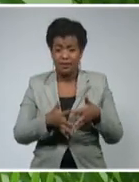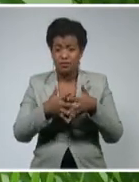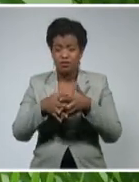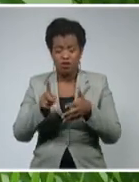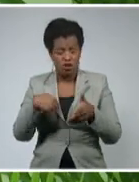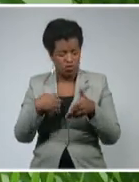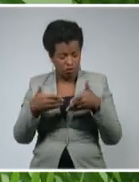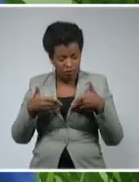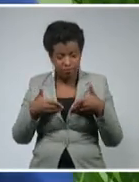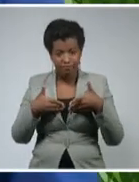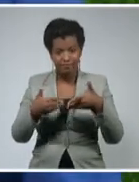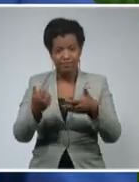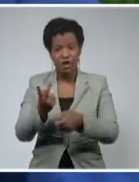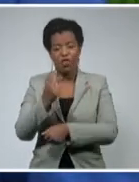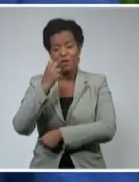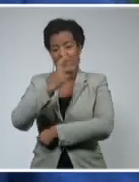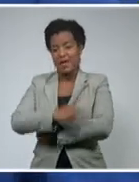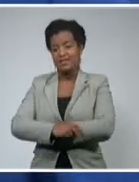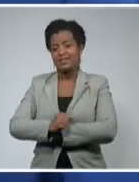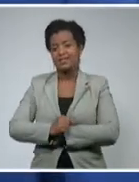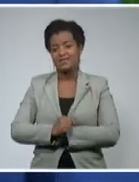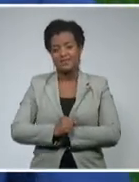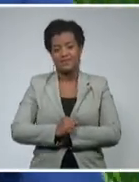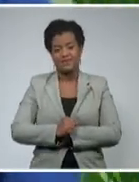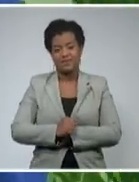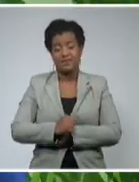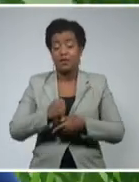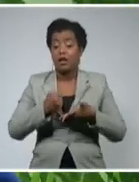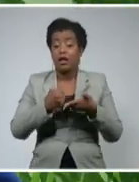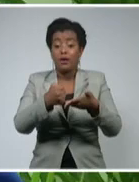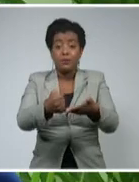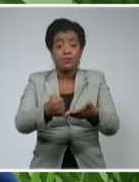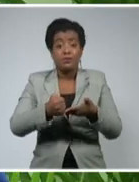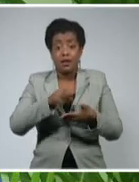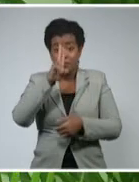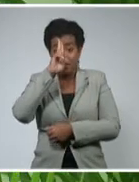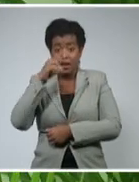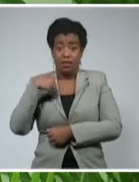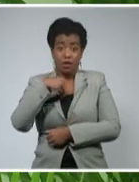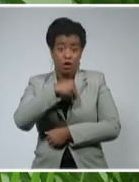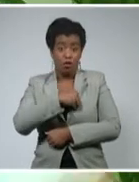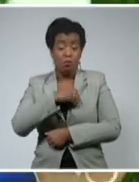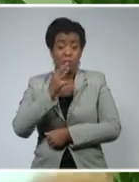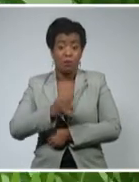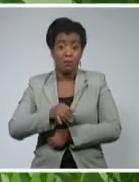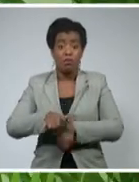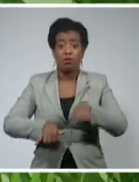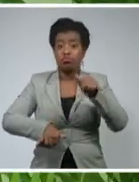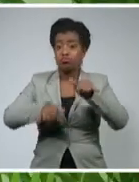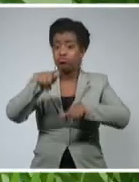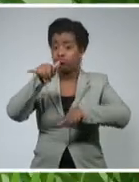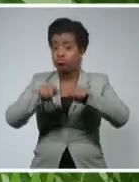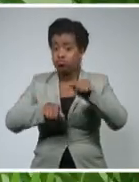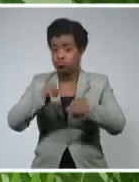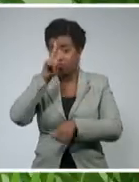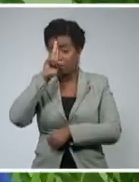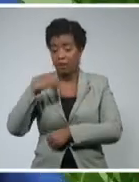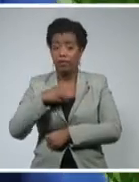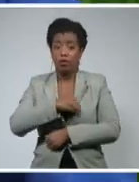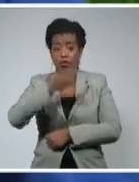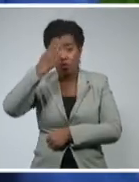entre nuestros países. Solamente en la cooperación médica han pasado más de